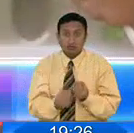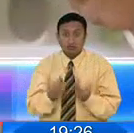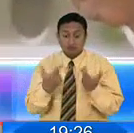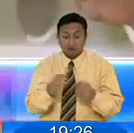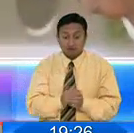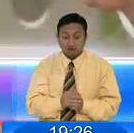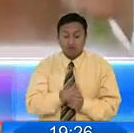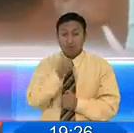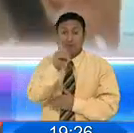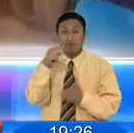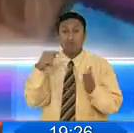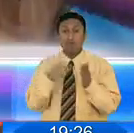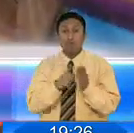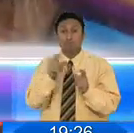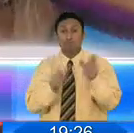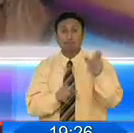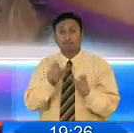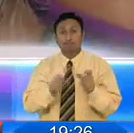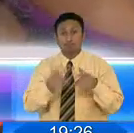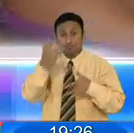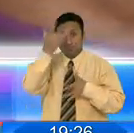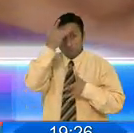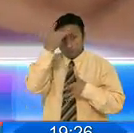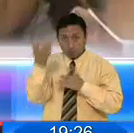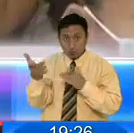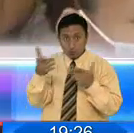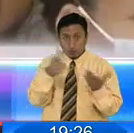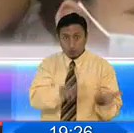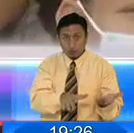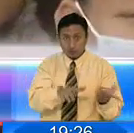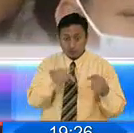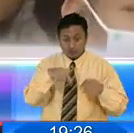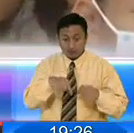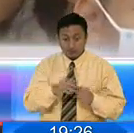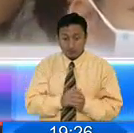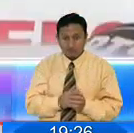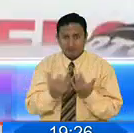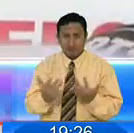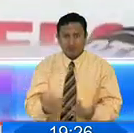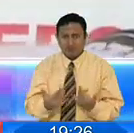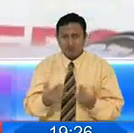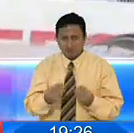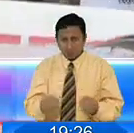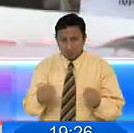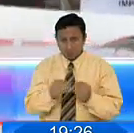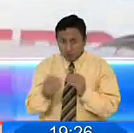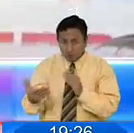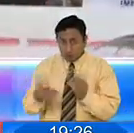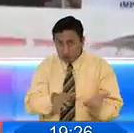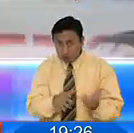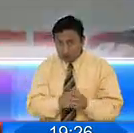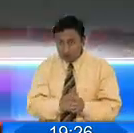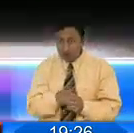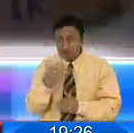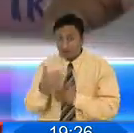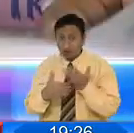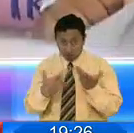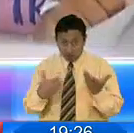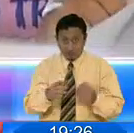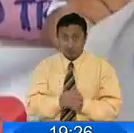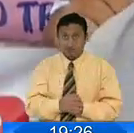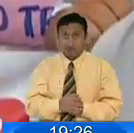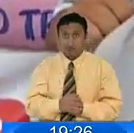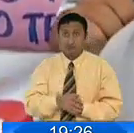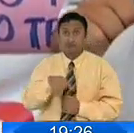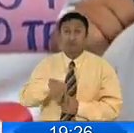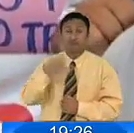1.000 pacientes renales fallecidos durante la pandemia. No sé si están esperando que fallezcan más pacientes y ahí recién actuar. Aquí hay